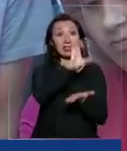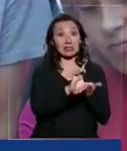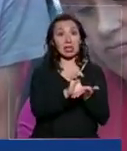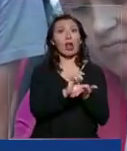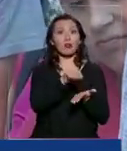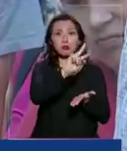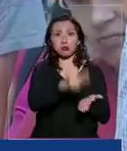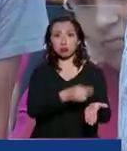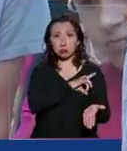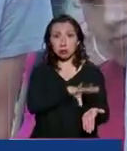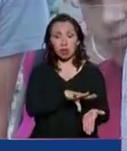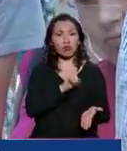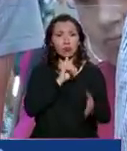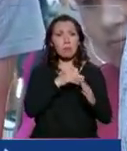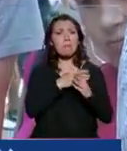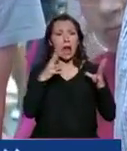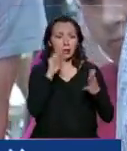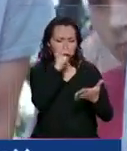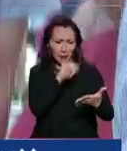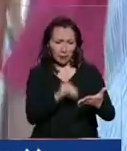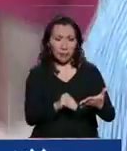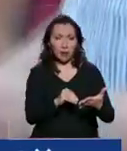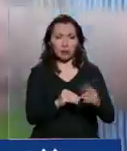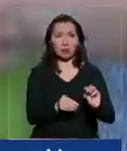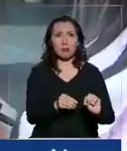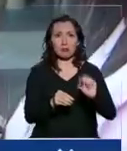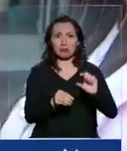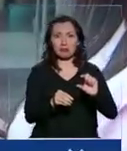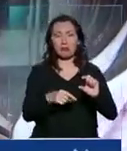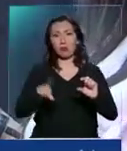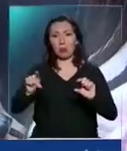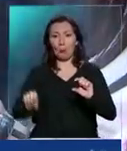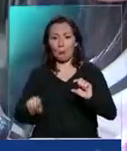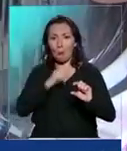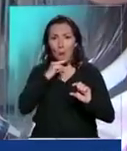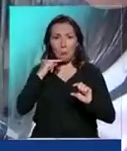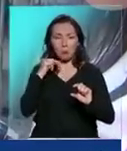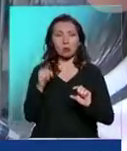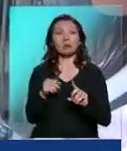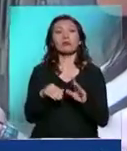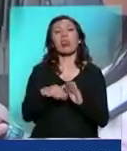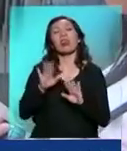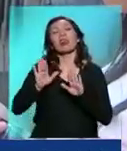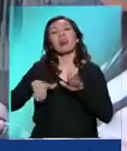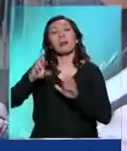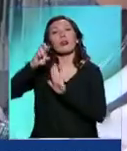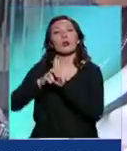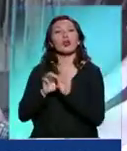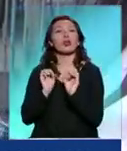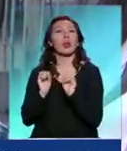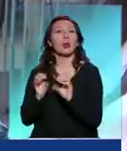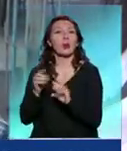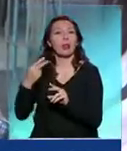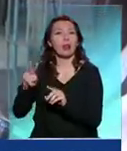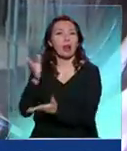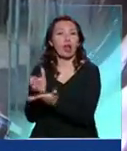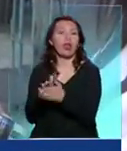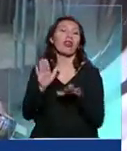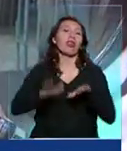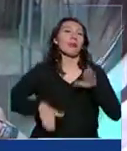más contenido que, por lo, si uno lo ve en volumen. Pero es que todo depende del proyecto educativo de cada colegio también. Entonces